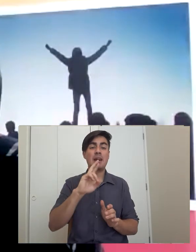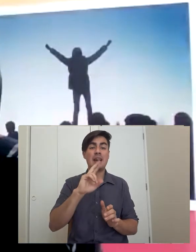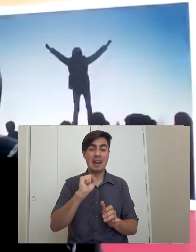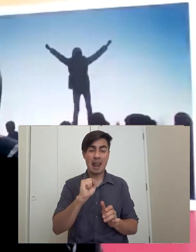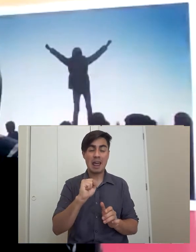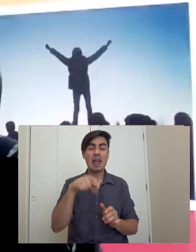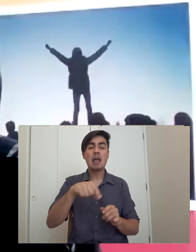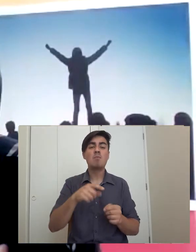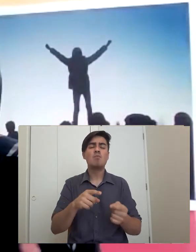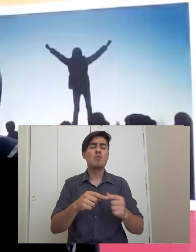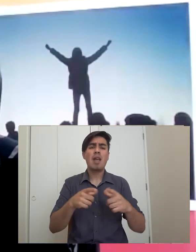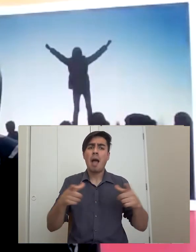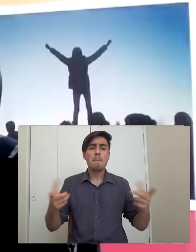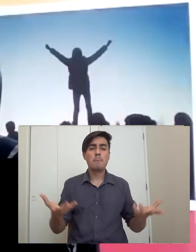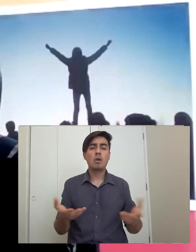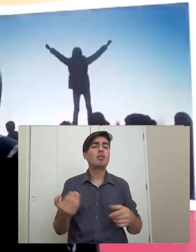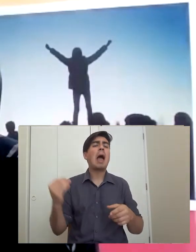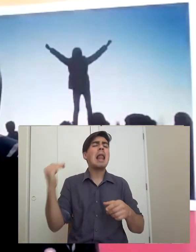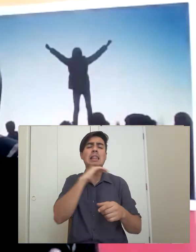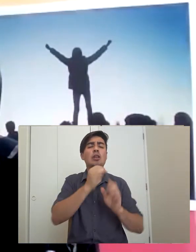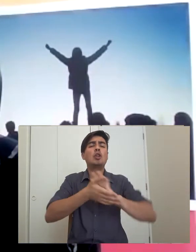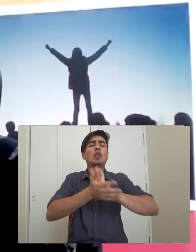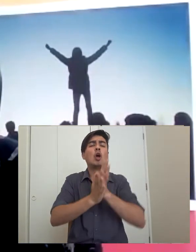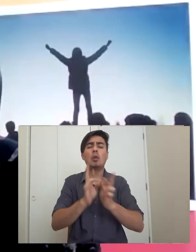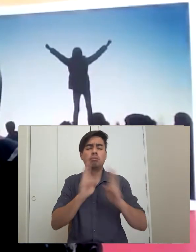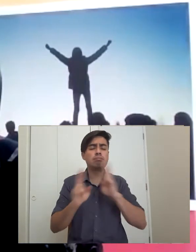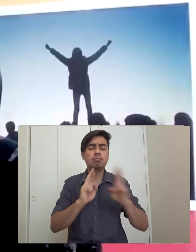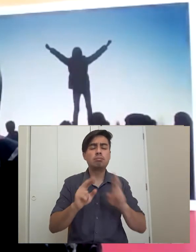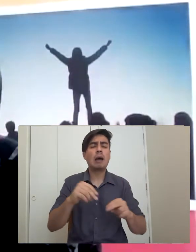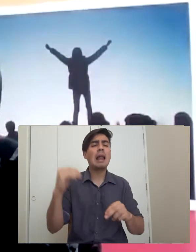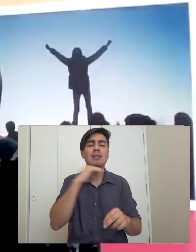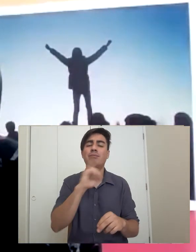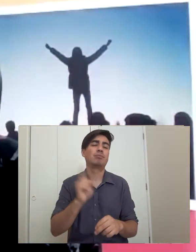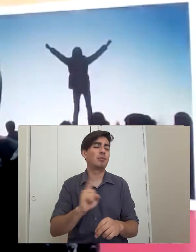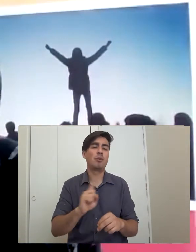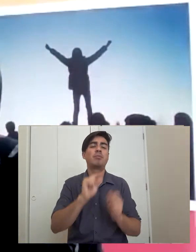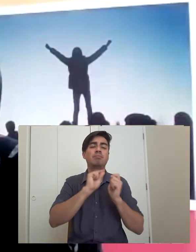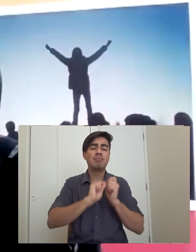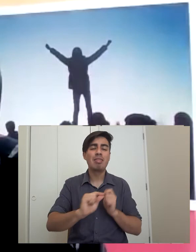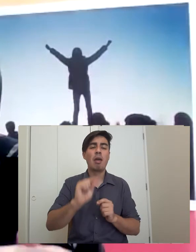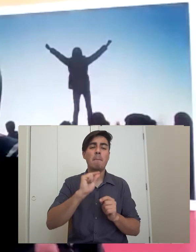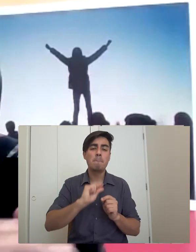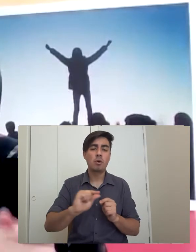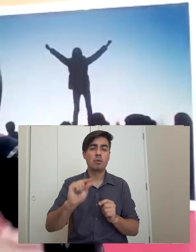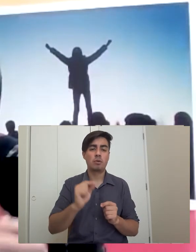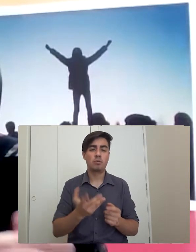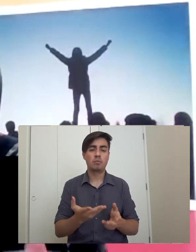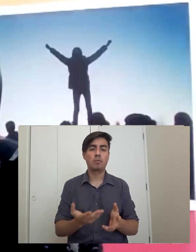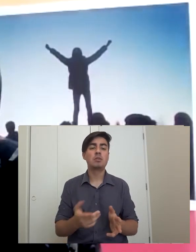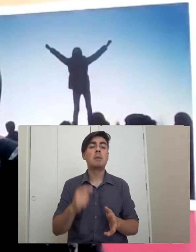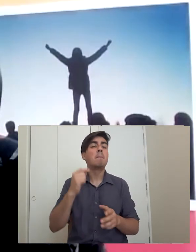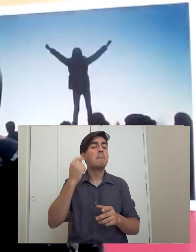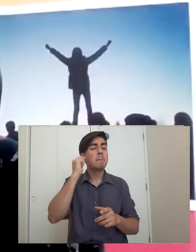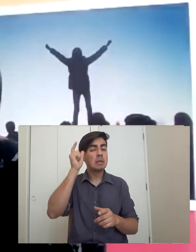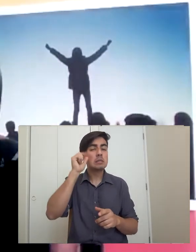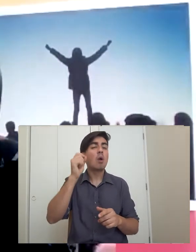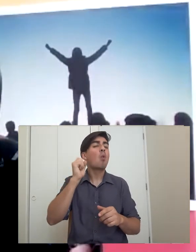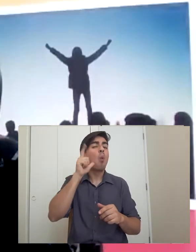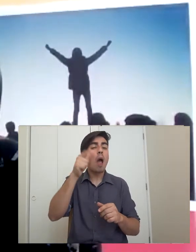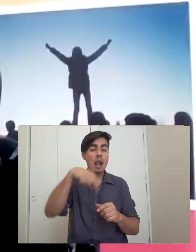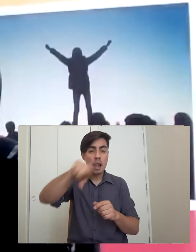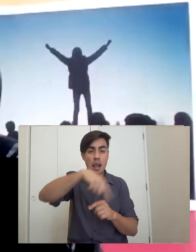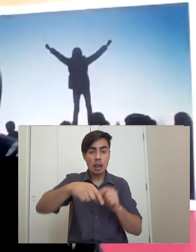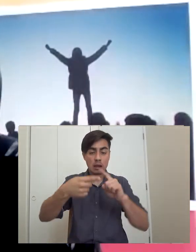no podemos resolver todos los desafíos al mismo tiempo. Simplemente hay que ver los que son más urgentes para